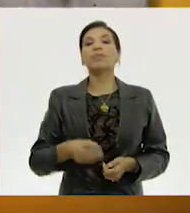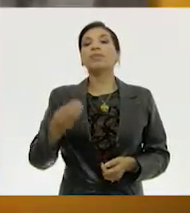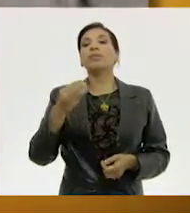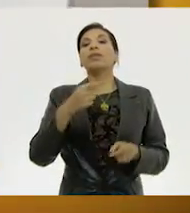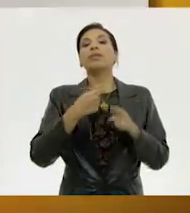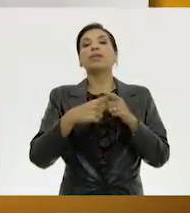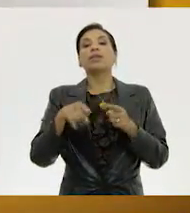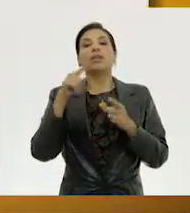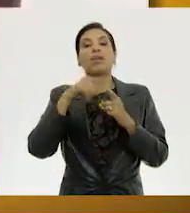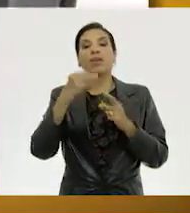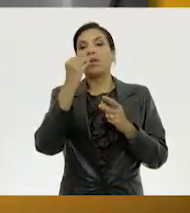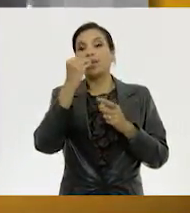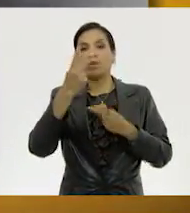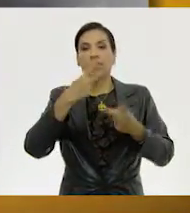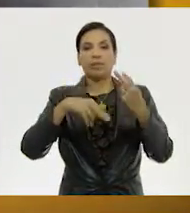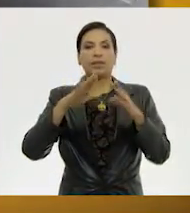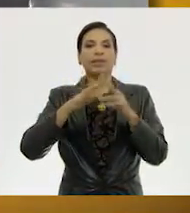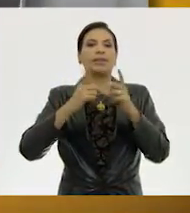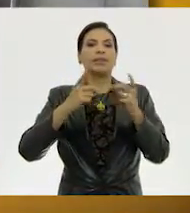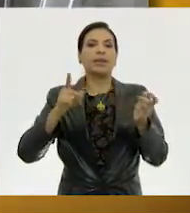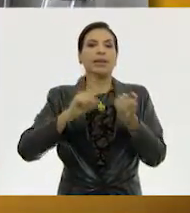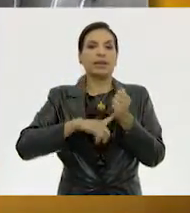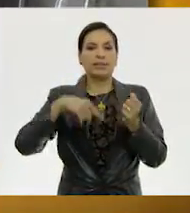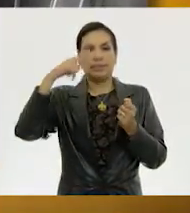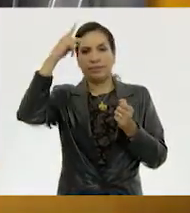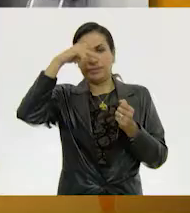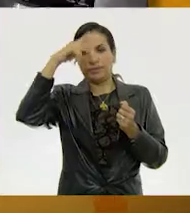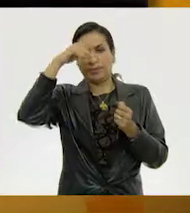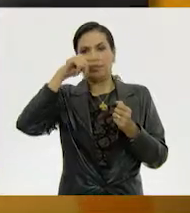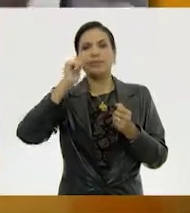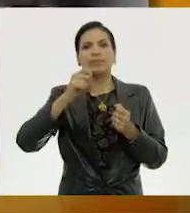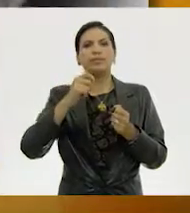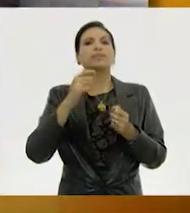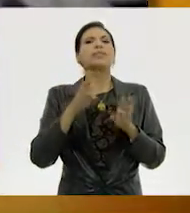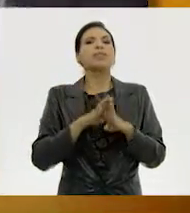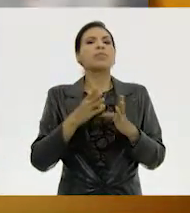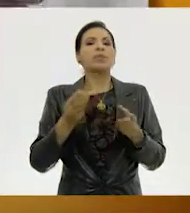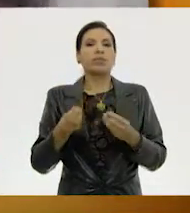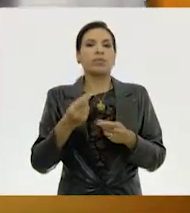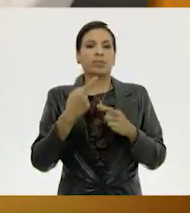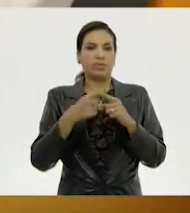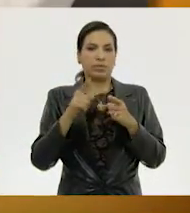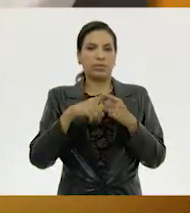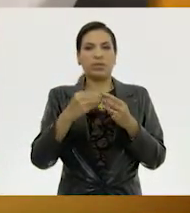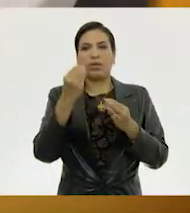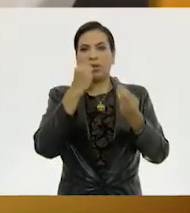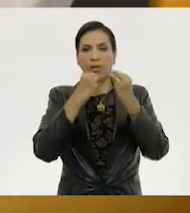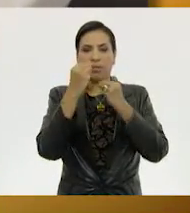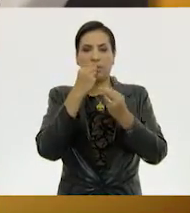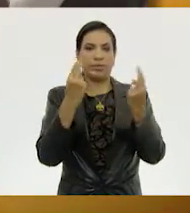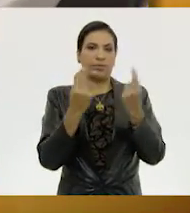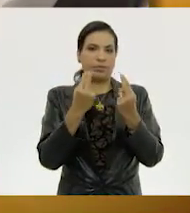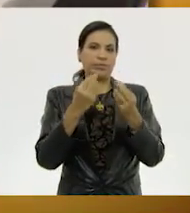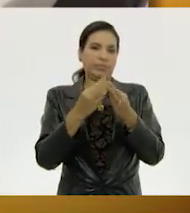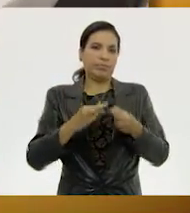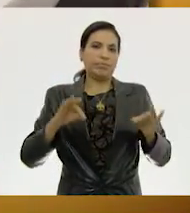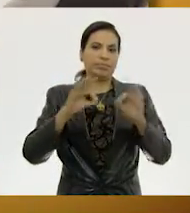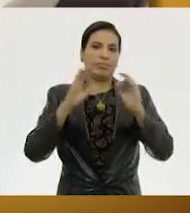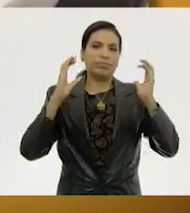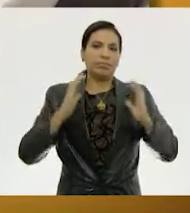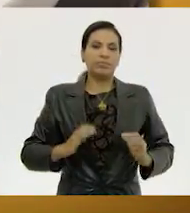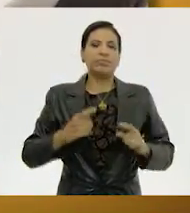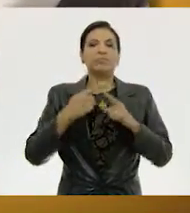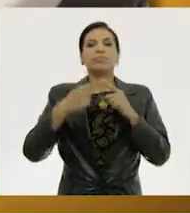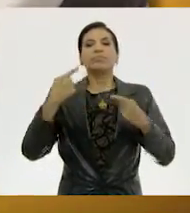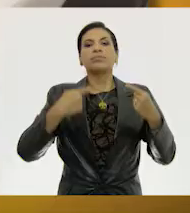alimentación es un complejo proceso de desarrollo psicológico. Significa al mismo tiempo alimentarse, saciar una necesidad, surtir placer